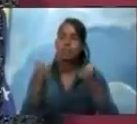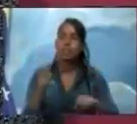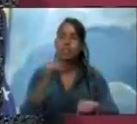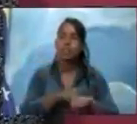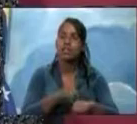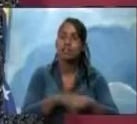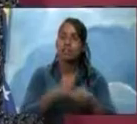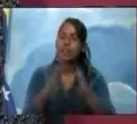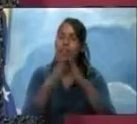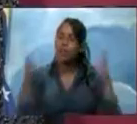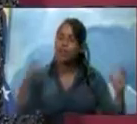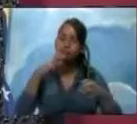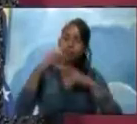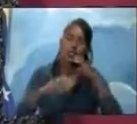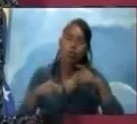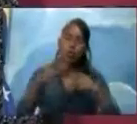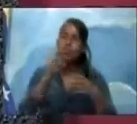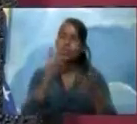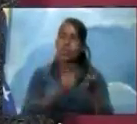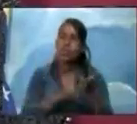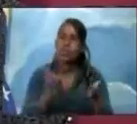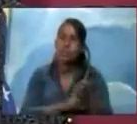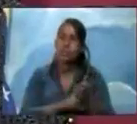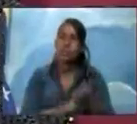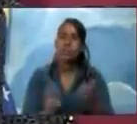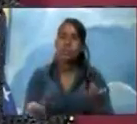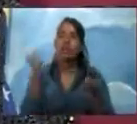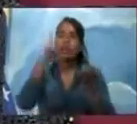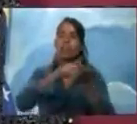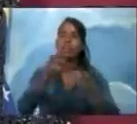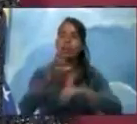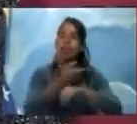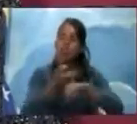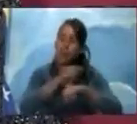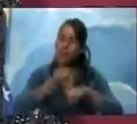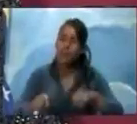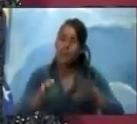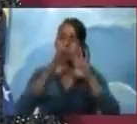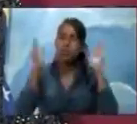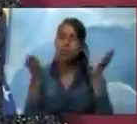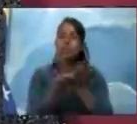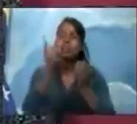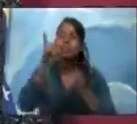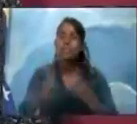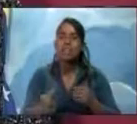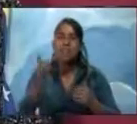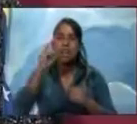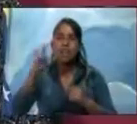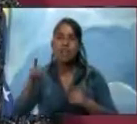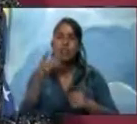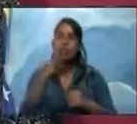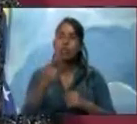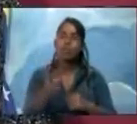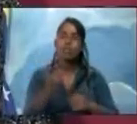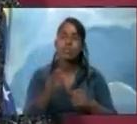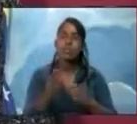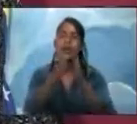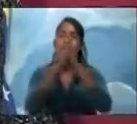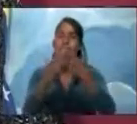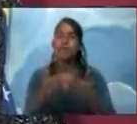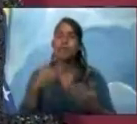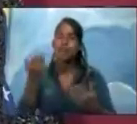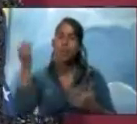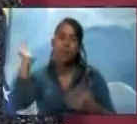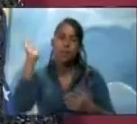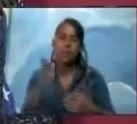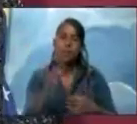de la gran tribulación, cuando realmente se levante este gobernante mundial, que será el anticristo, como lo dice la Biblia en Apocalipsis, que